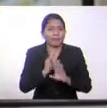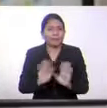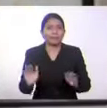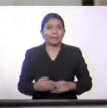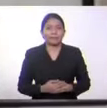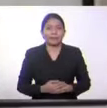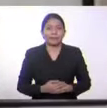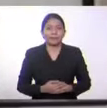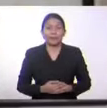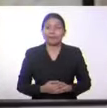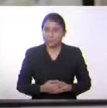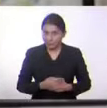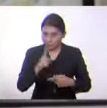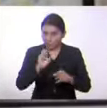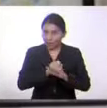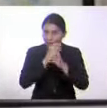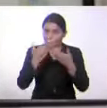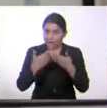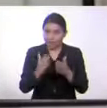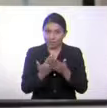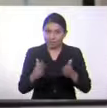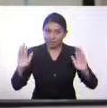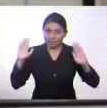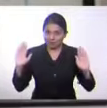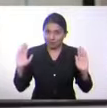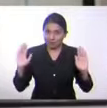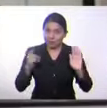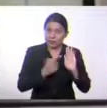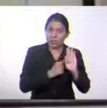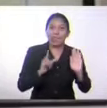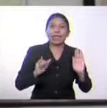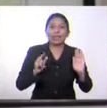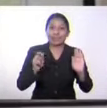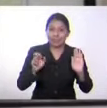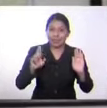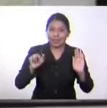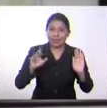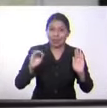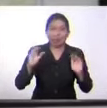Ahora que hemos establecido una diferencia entre un texto literario y uno no